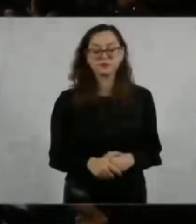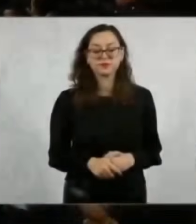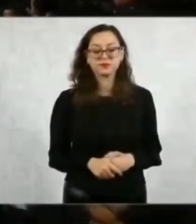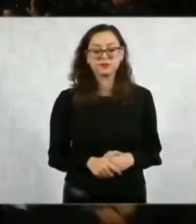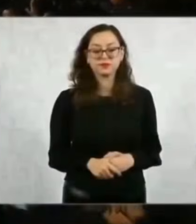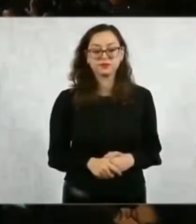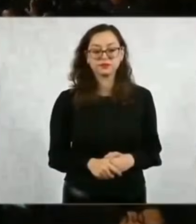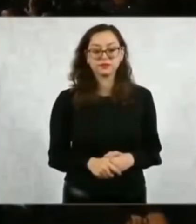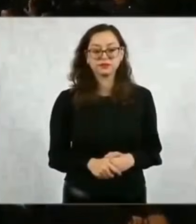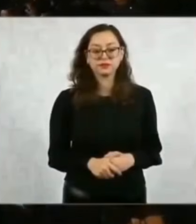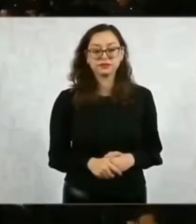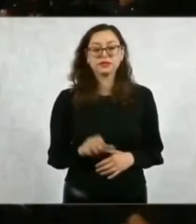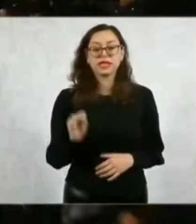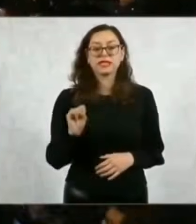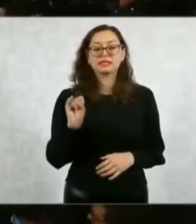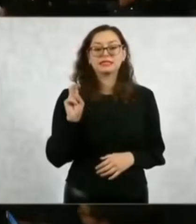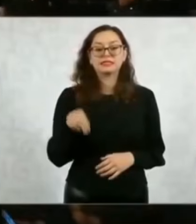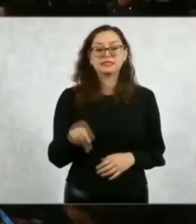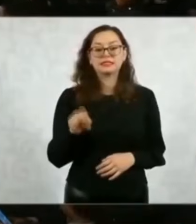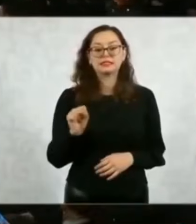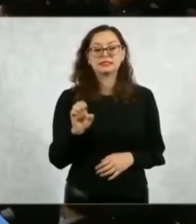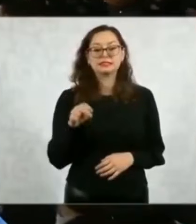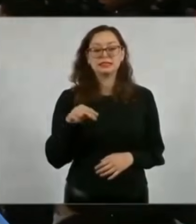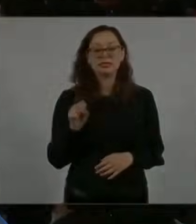A ver, sin censura.